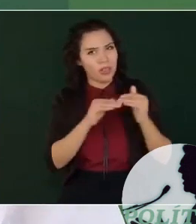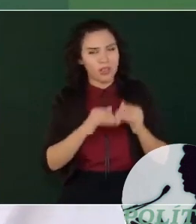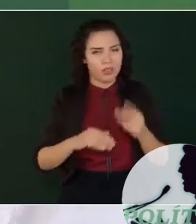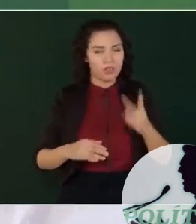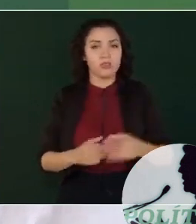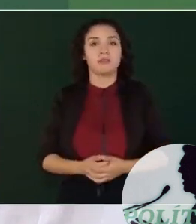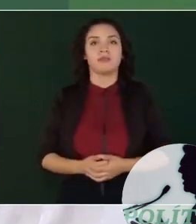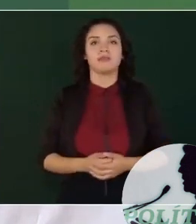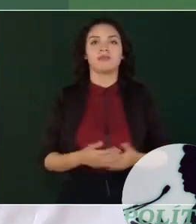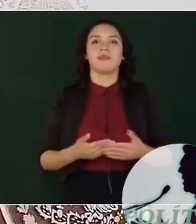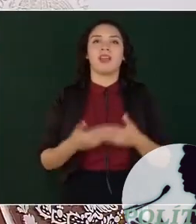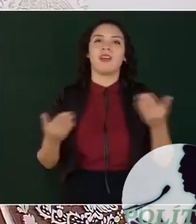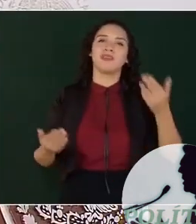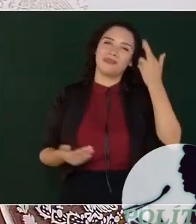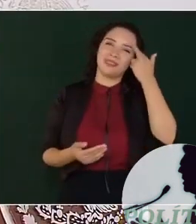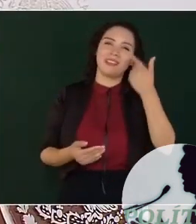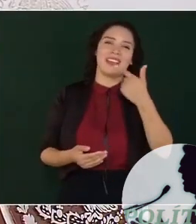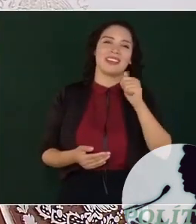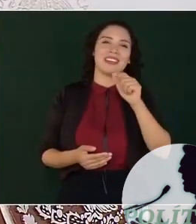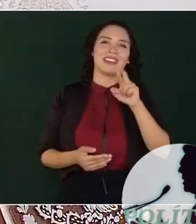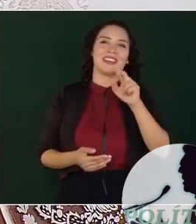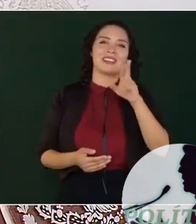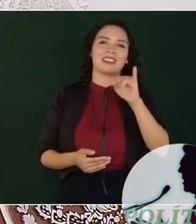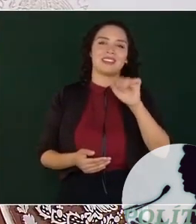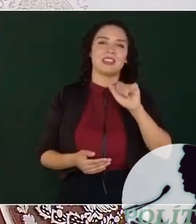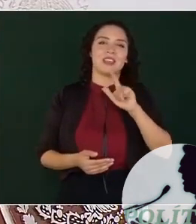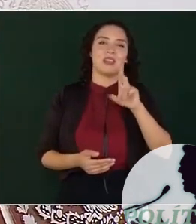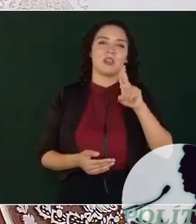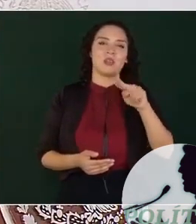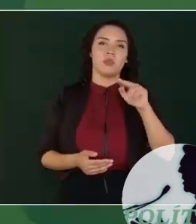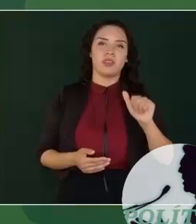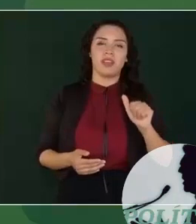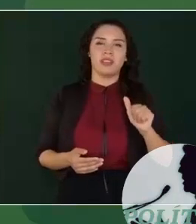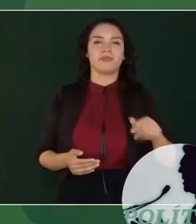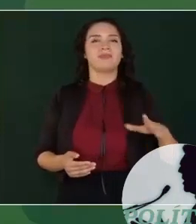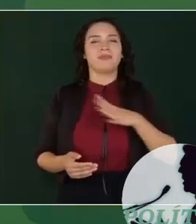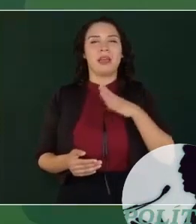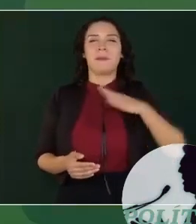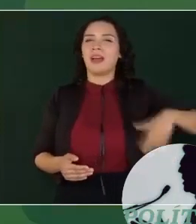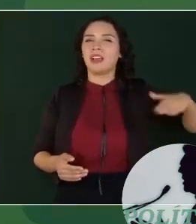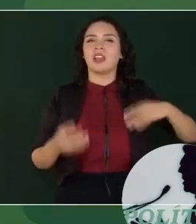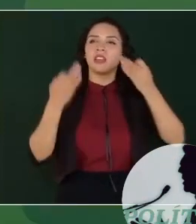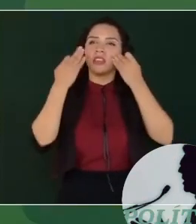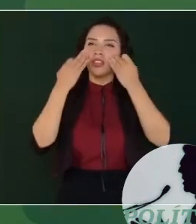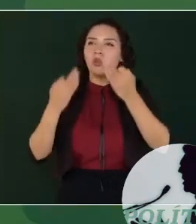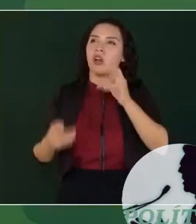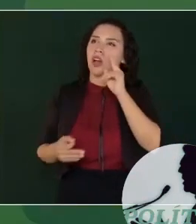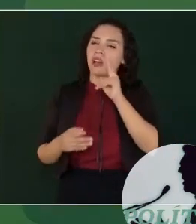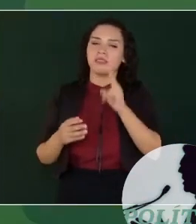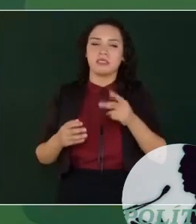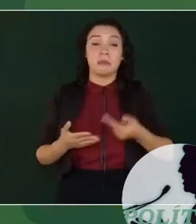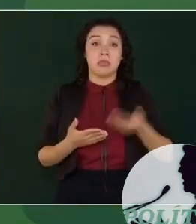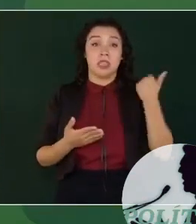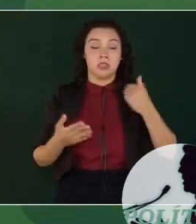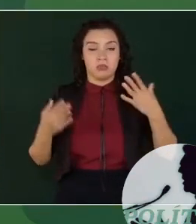Ahora, con el caso de García Luna, las declaraciones de un testigo, en el sentido de que los